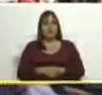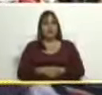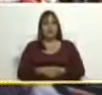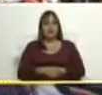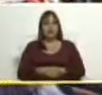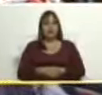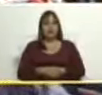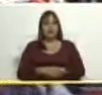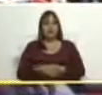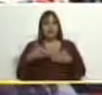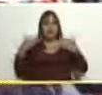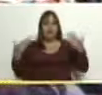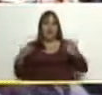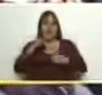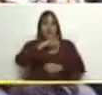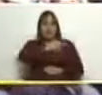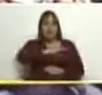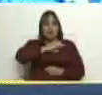Gran misión, bueno.